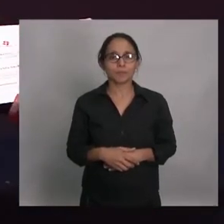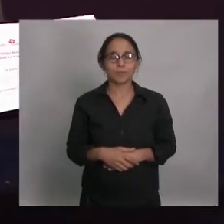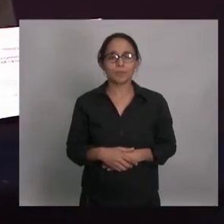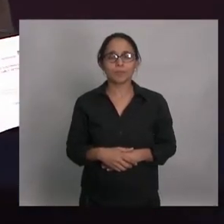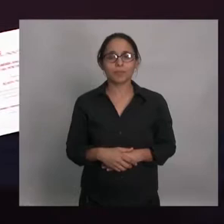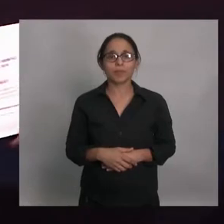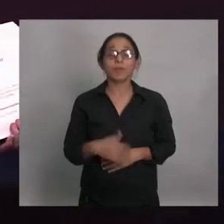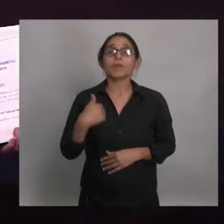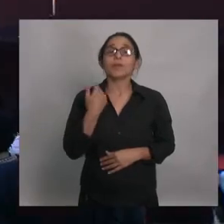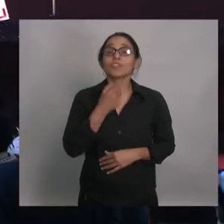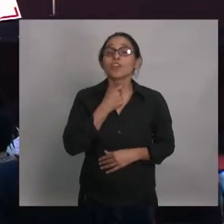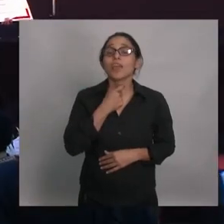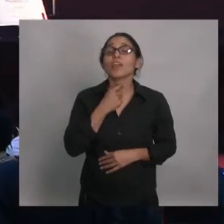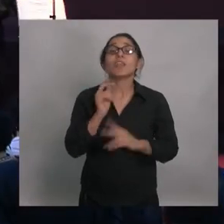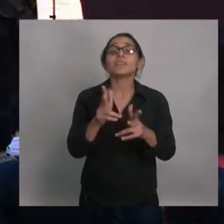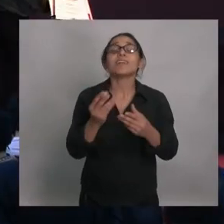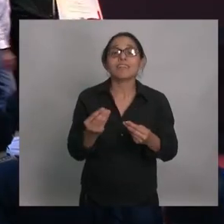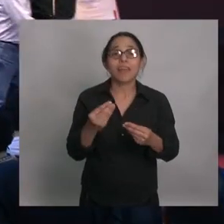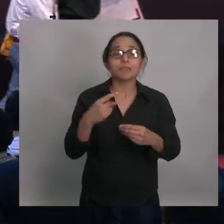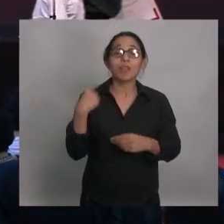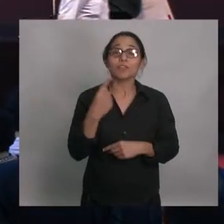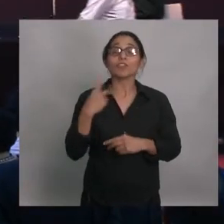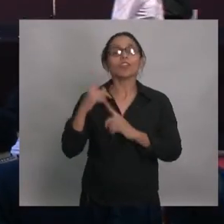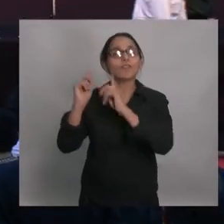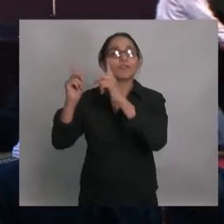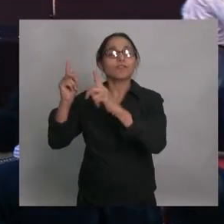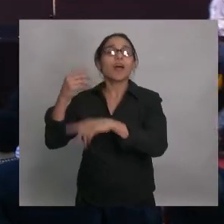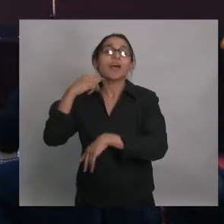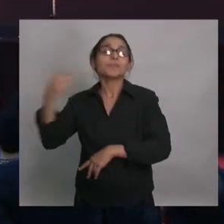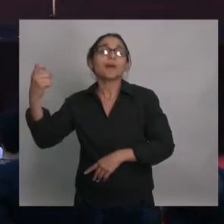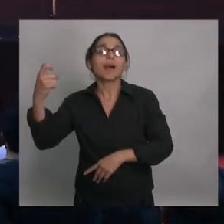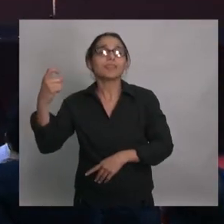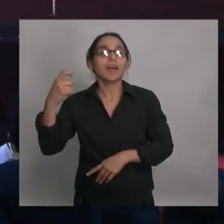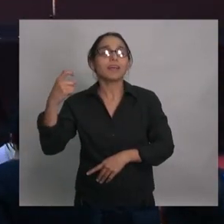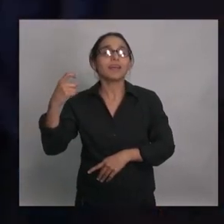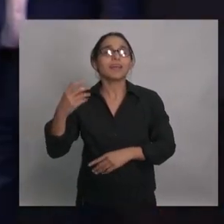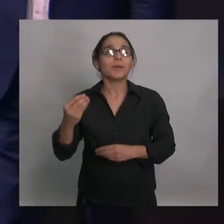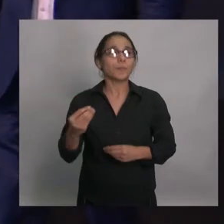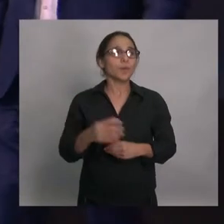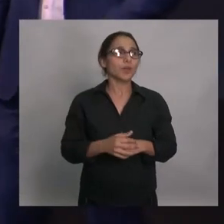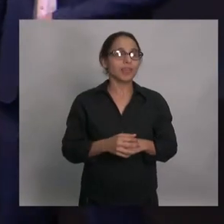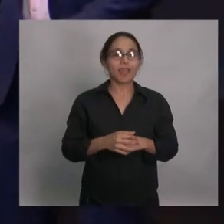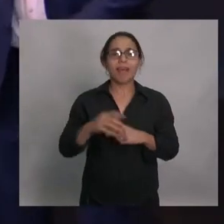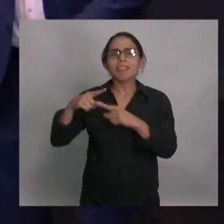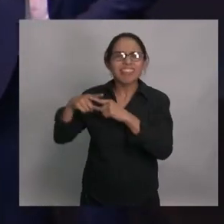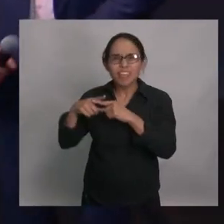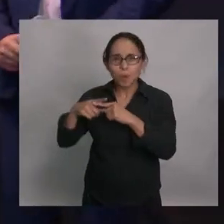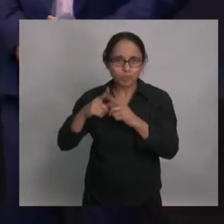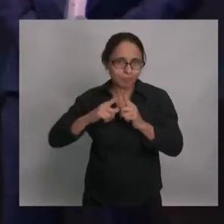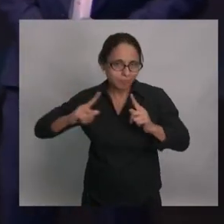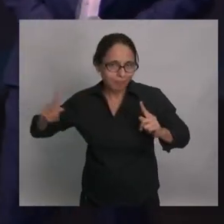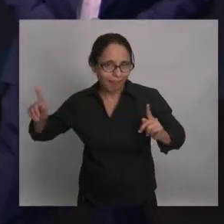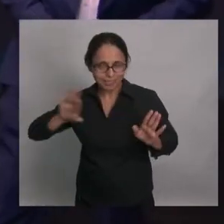no quiero decir que seguimos en españa' porque entraría en una discusión larga pero el próximo